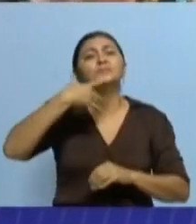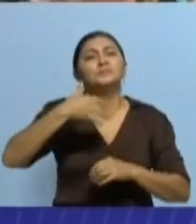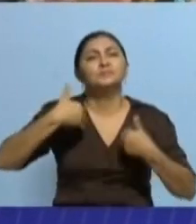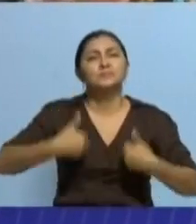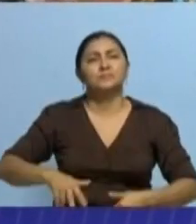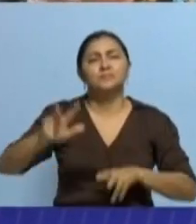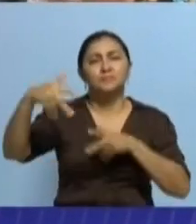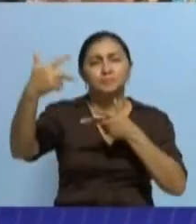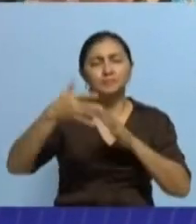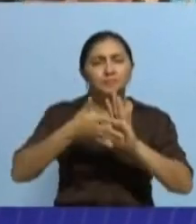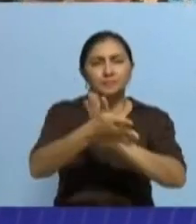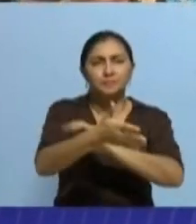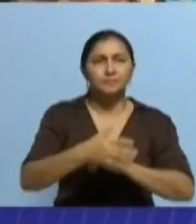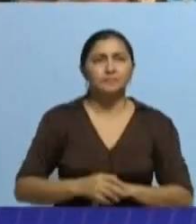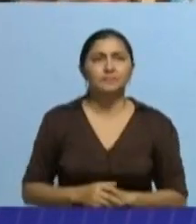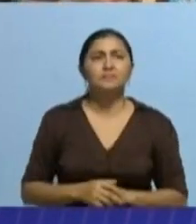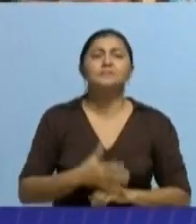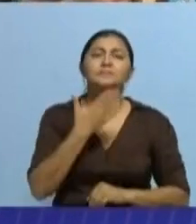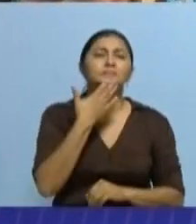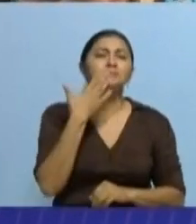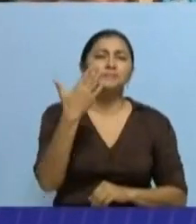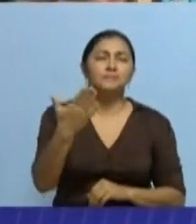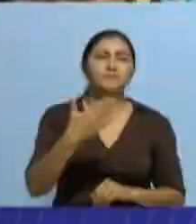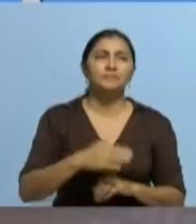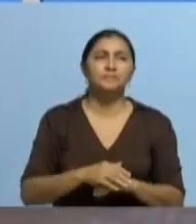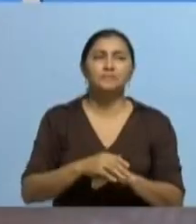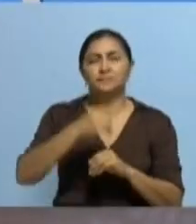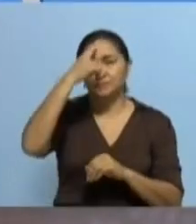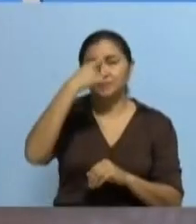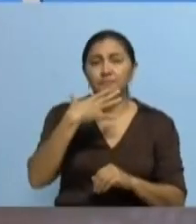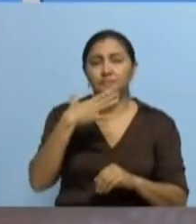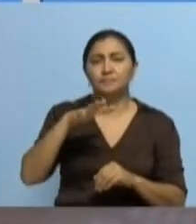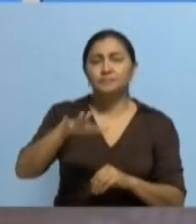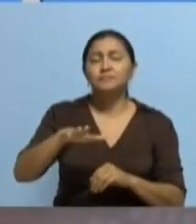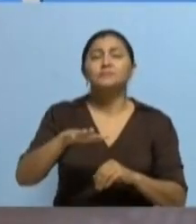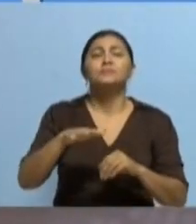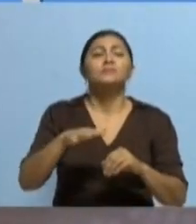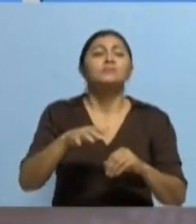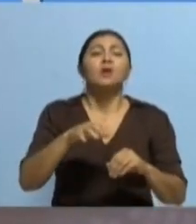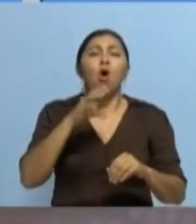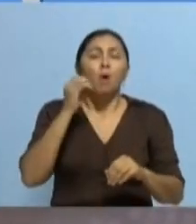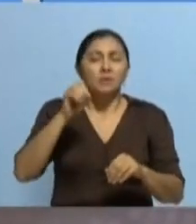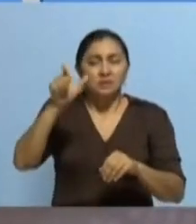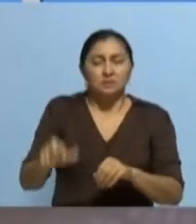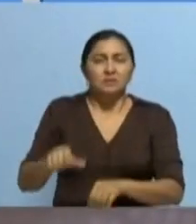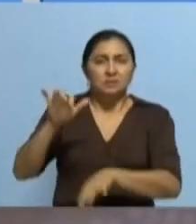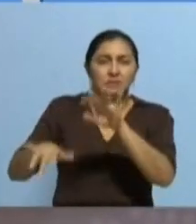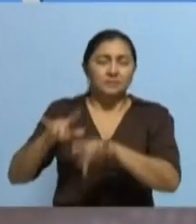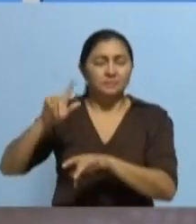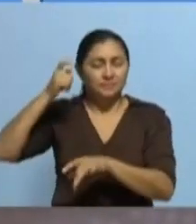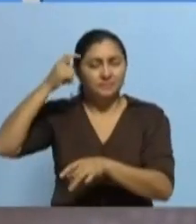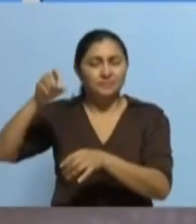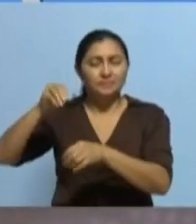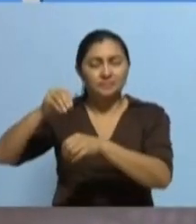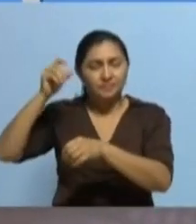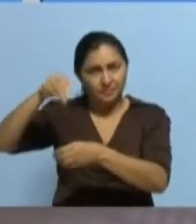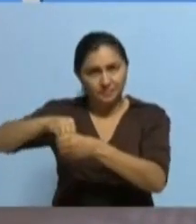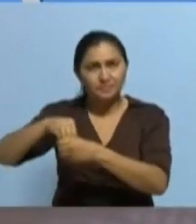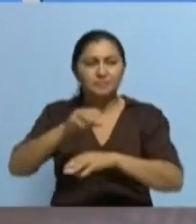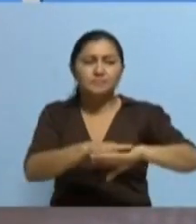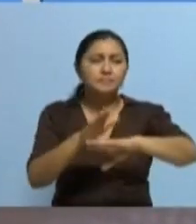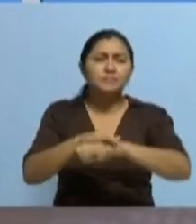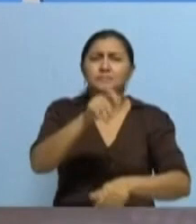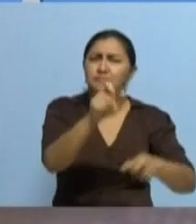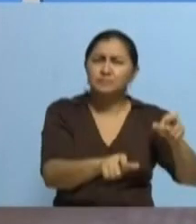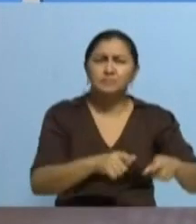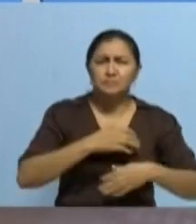cámara de Mauricio Velázquez. Muchas gracias a María José. En Santa Marta, el secretario de Gobierno, Adolfo Bula, hizo un llamado a la calma a los ciudadanos, manifestando que